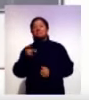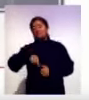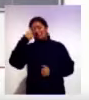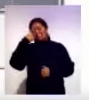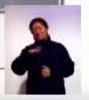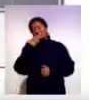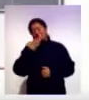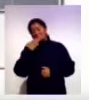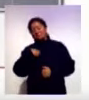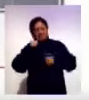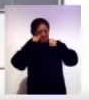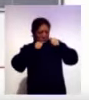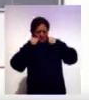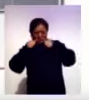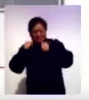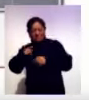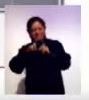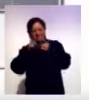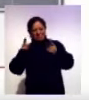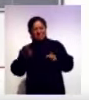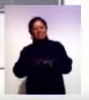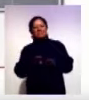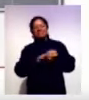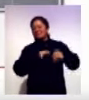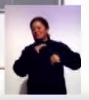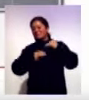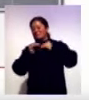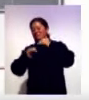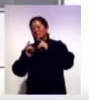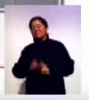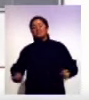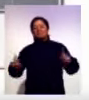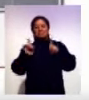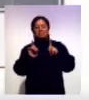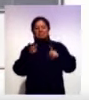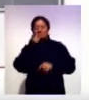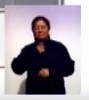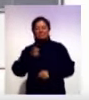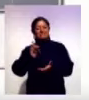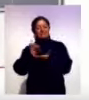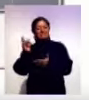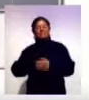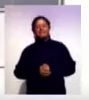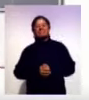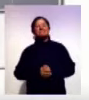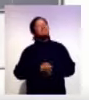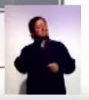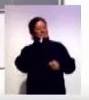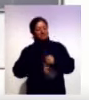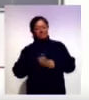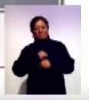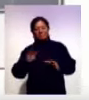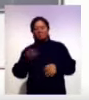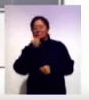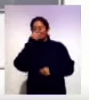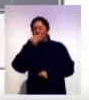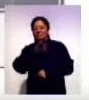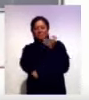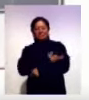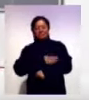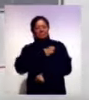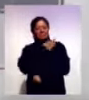a estar, por supuesto, pendientes del desarrollo de este espectacular encuentro del que ya nos hablas. Gracias. Claro que sí, Carlita. Hasta aquí la información. Que tengan una excelente tarde.